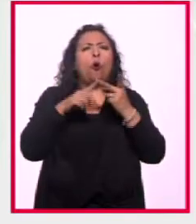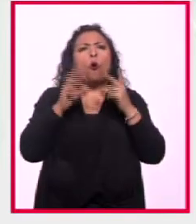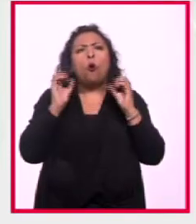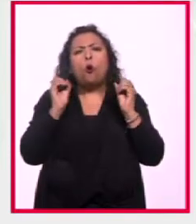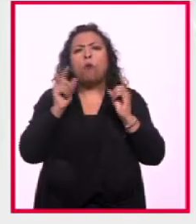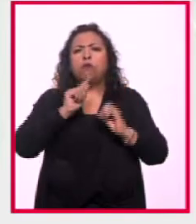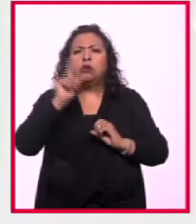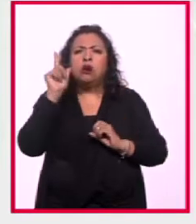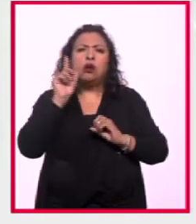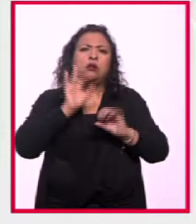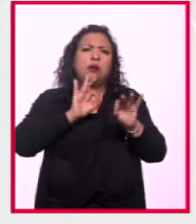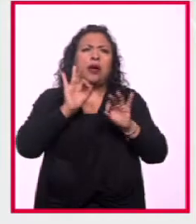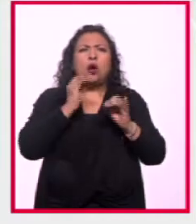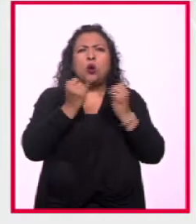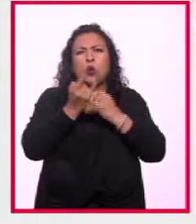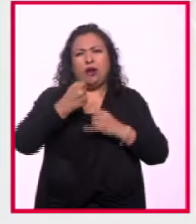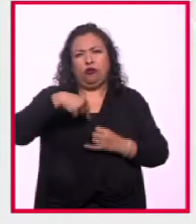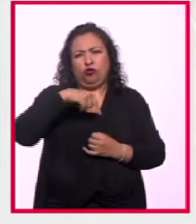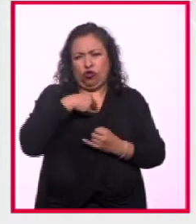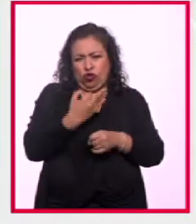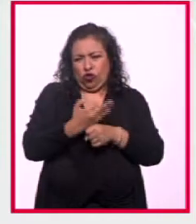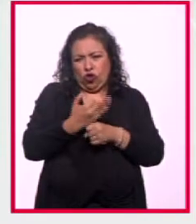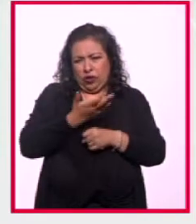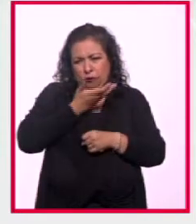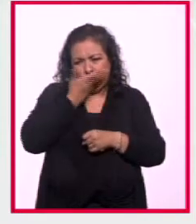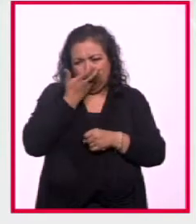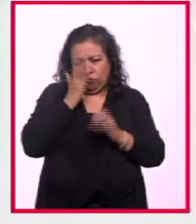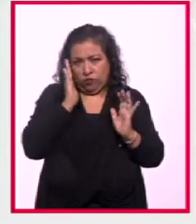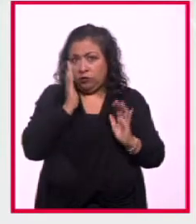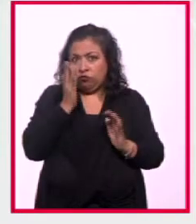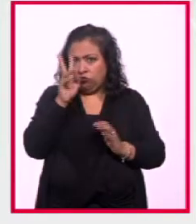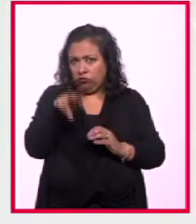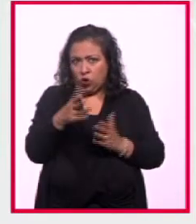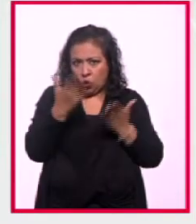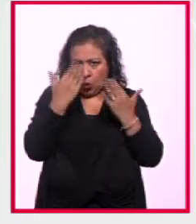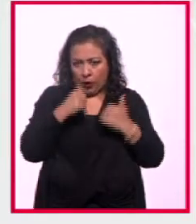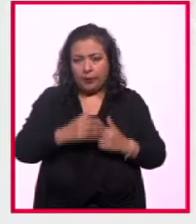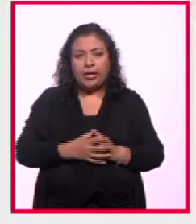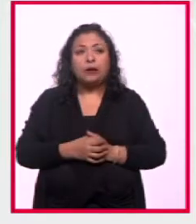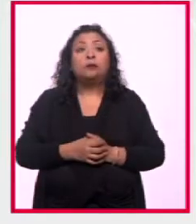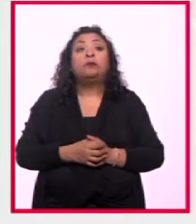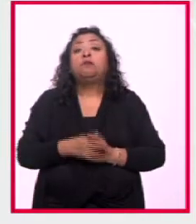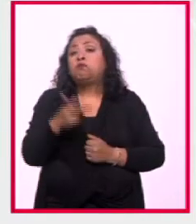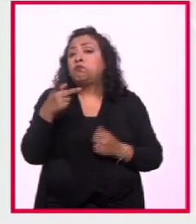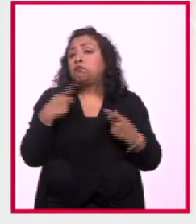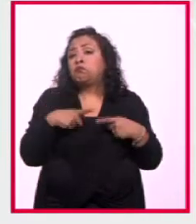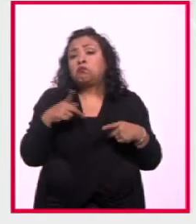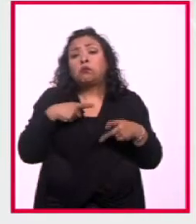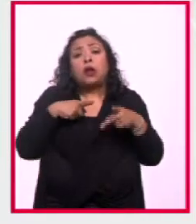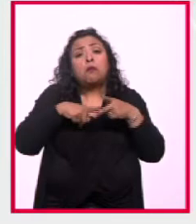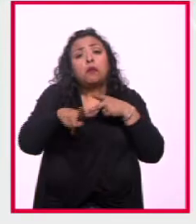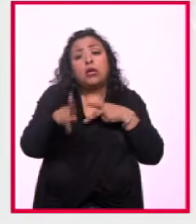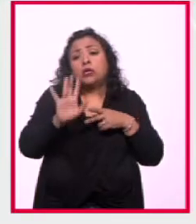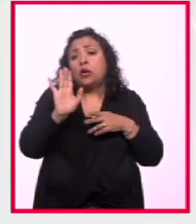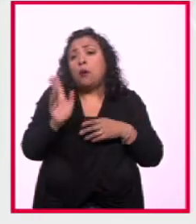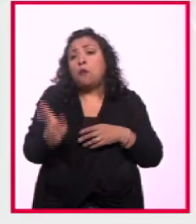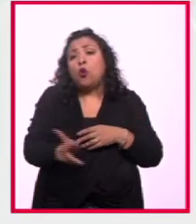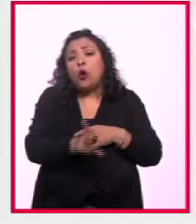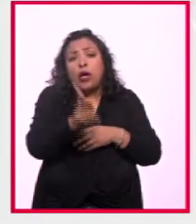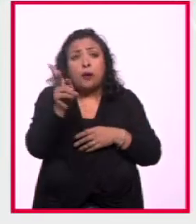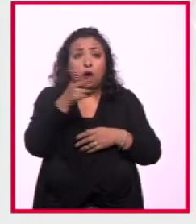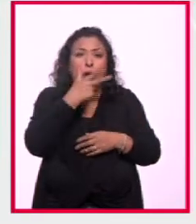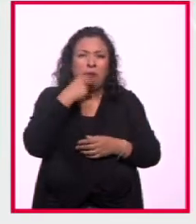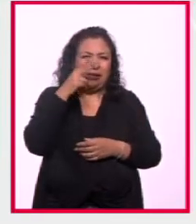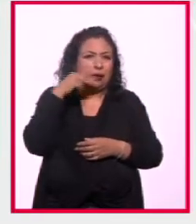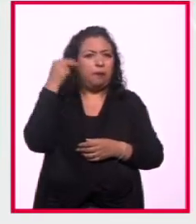profesión como las que nosotros estamos acostumbrados a reconocer en las ciudades era gente surgida de abajo el zapatero un